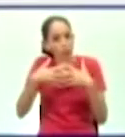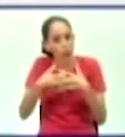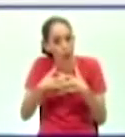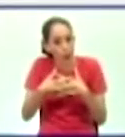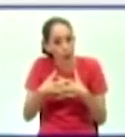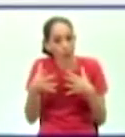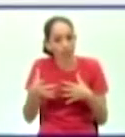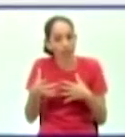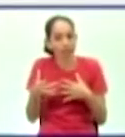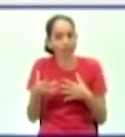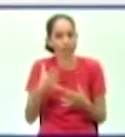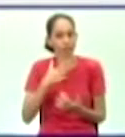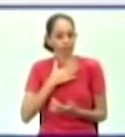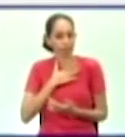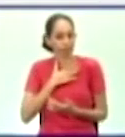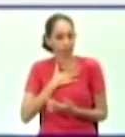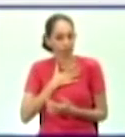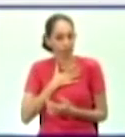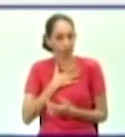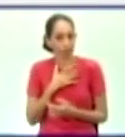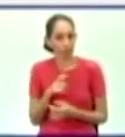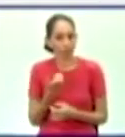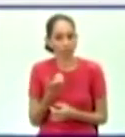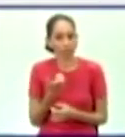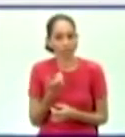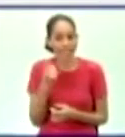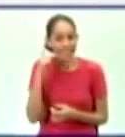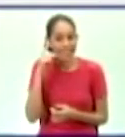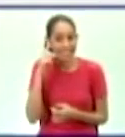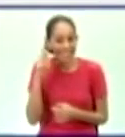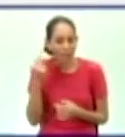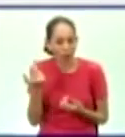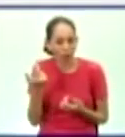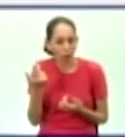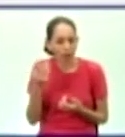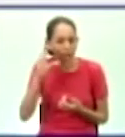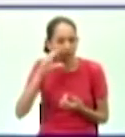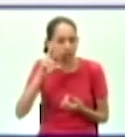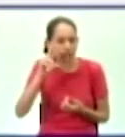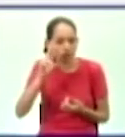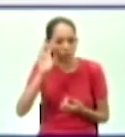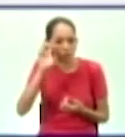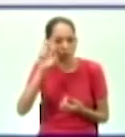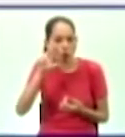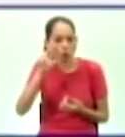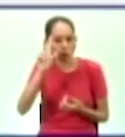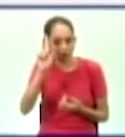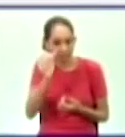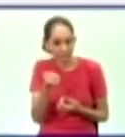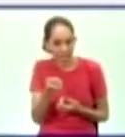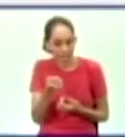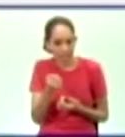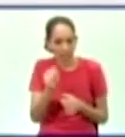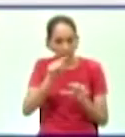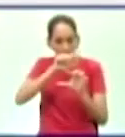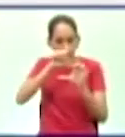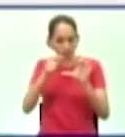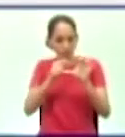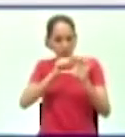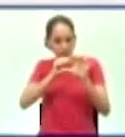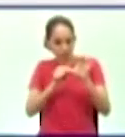su arco correspondiente y con su cuerda, la cuerda que determinan sobre la circunferencia los lados de este